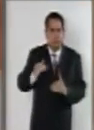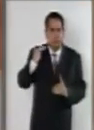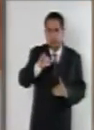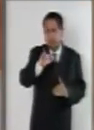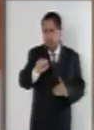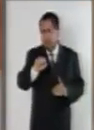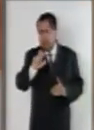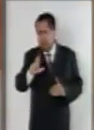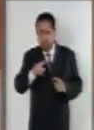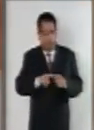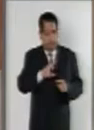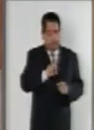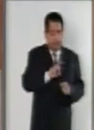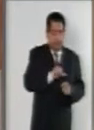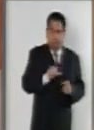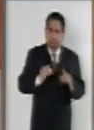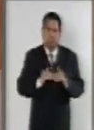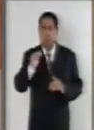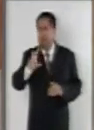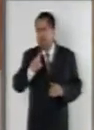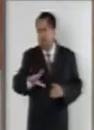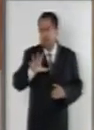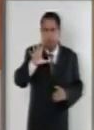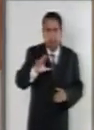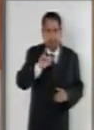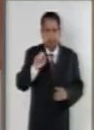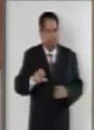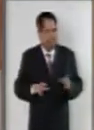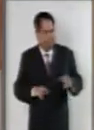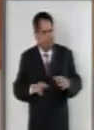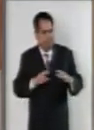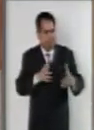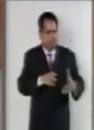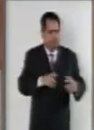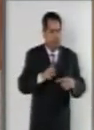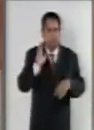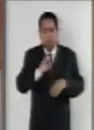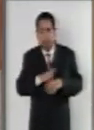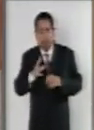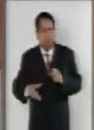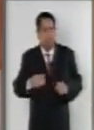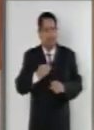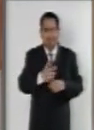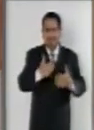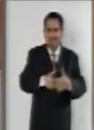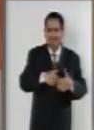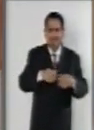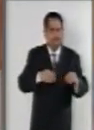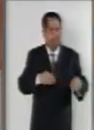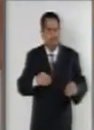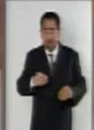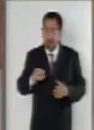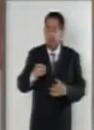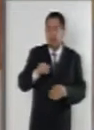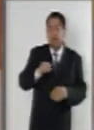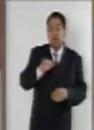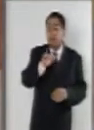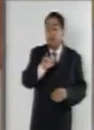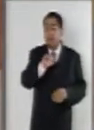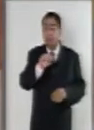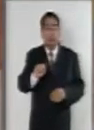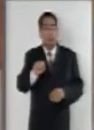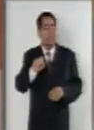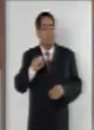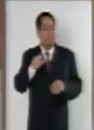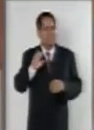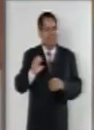ISR de 30 a 35, que además grabó las maquiladoras con el impuesto especial sobre producción y